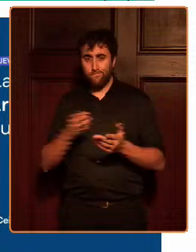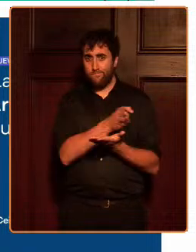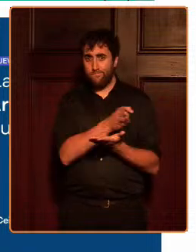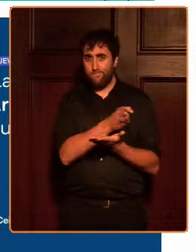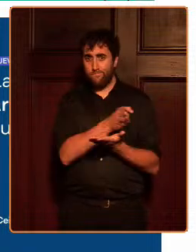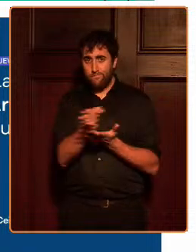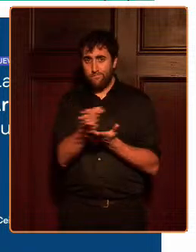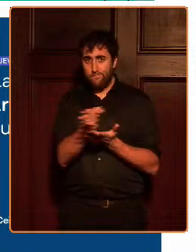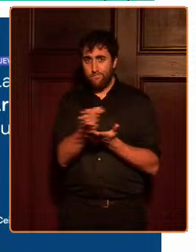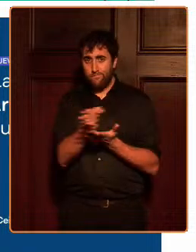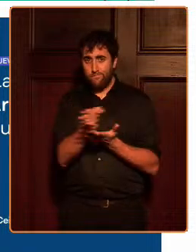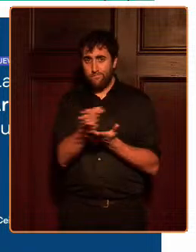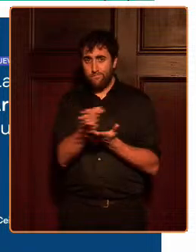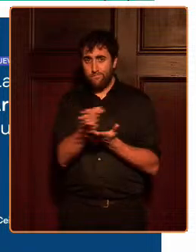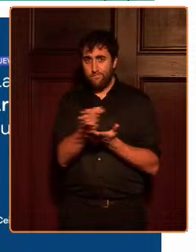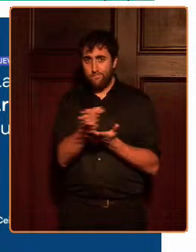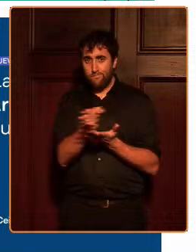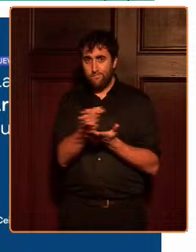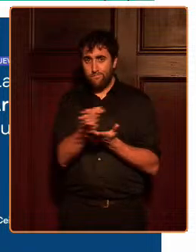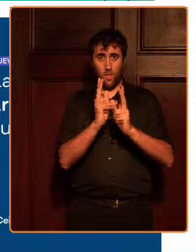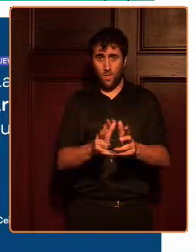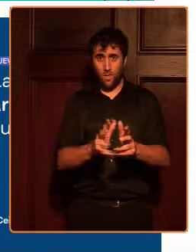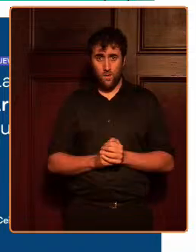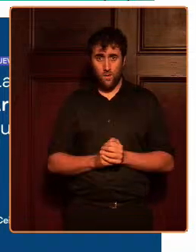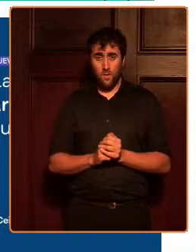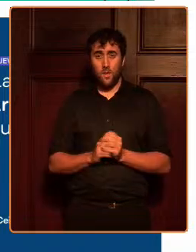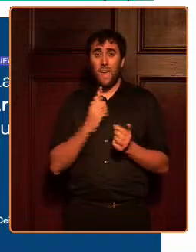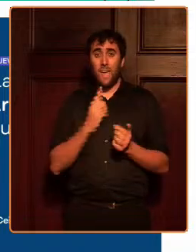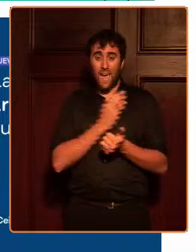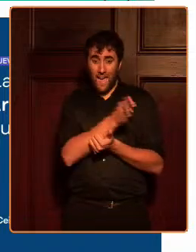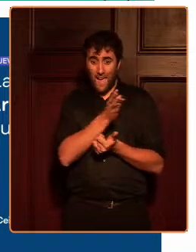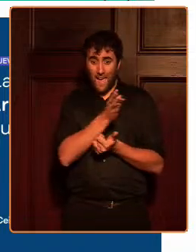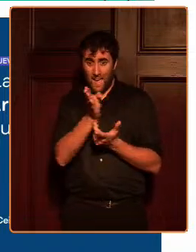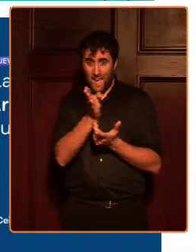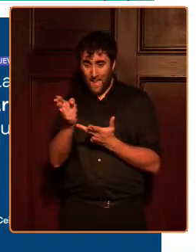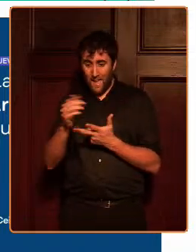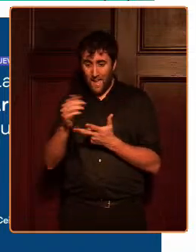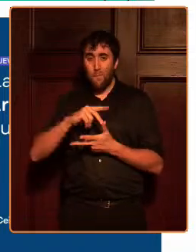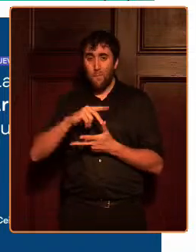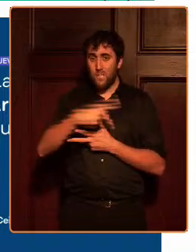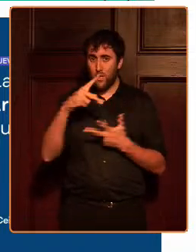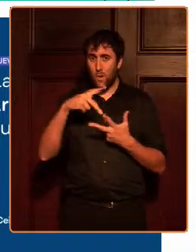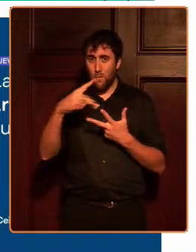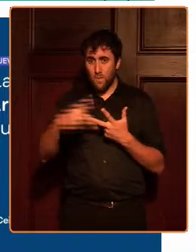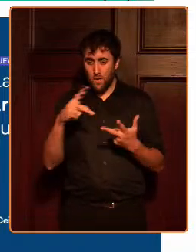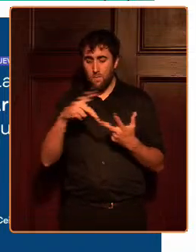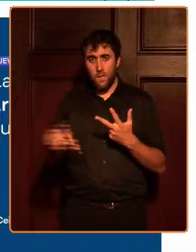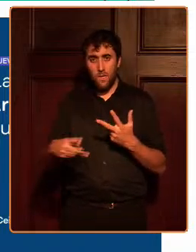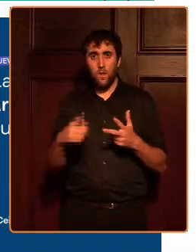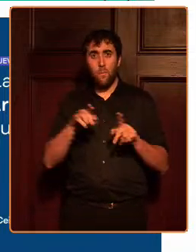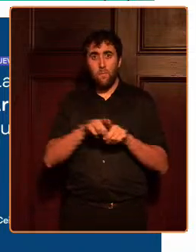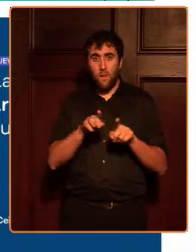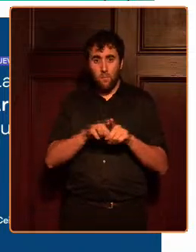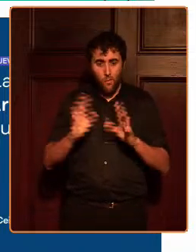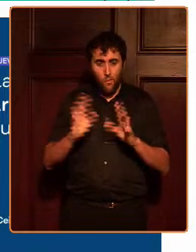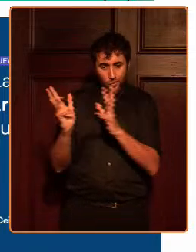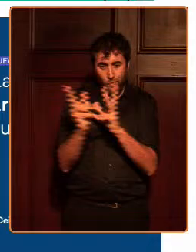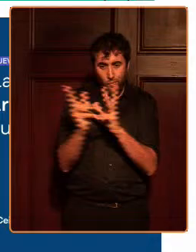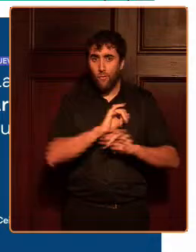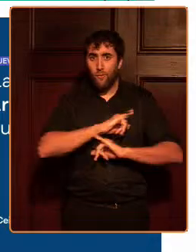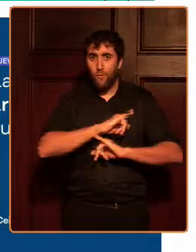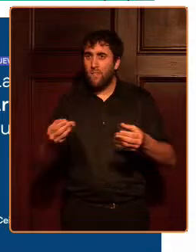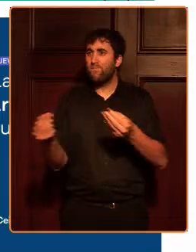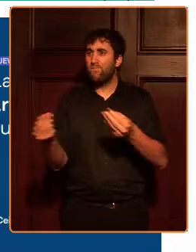estos objetivos que veníamos diciendo. Cada propuesta se fundamenta en datos y evidencia y lo que aprendemos vuelve al aula.